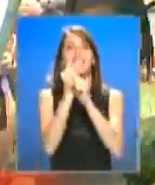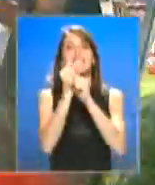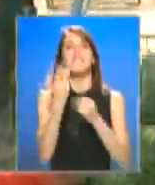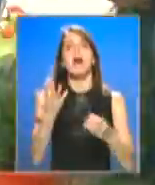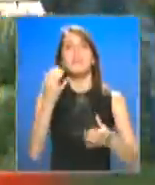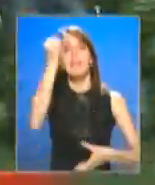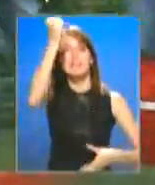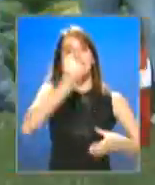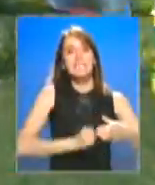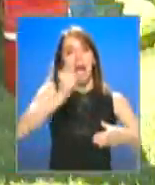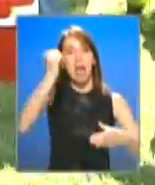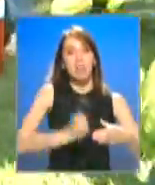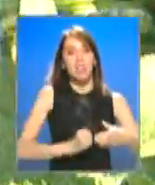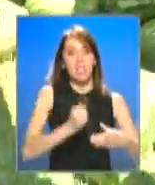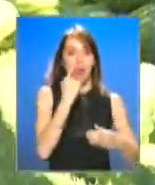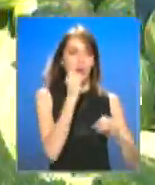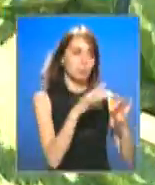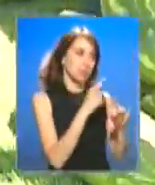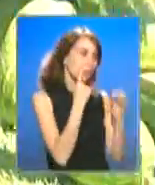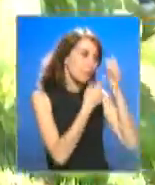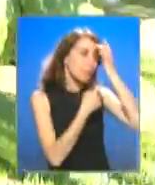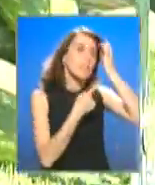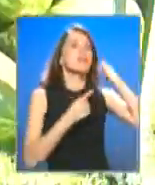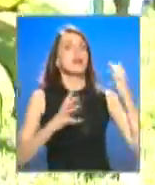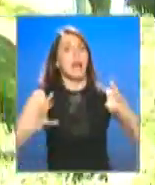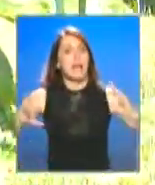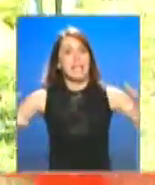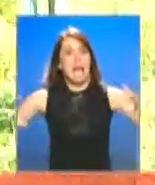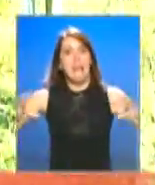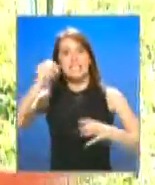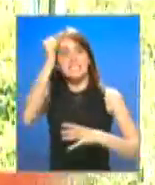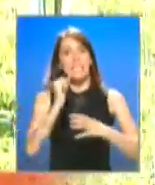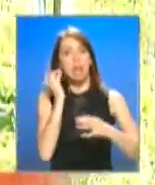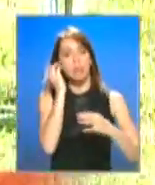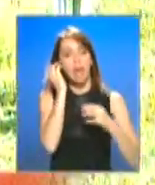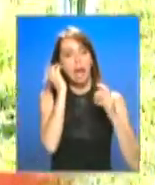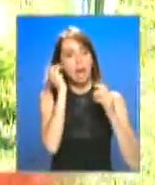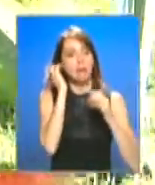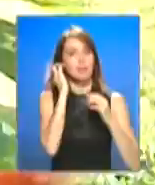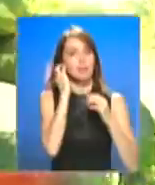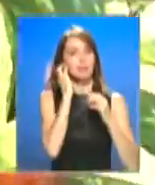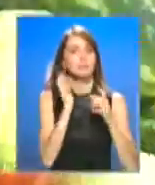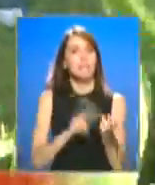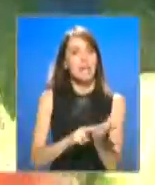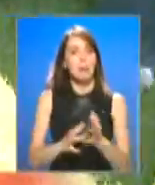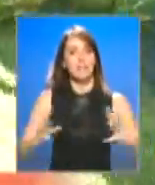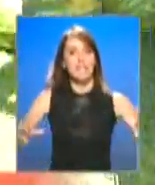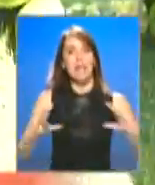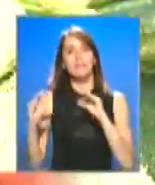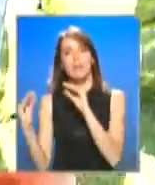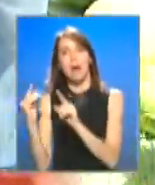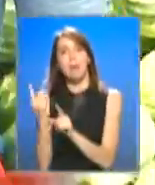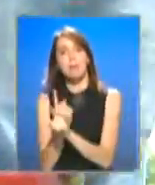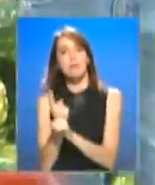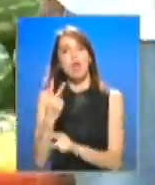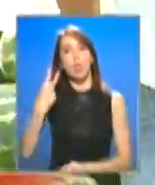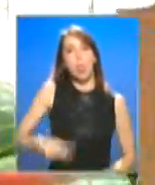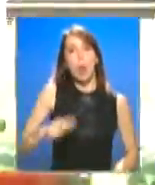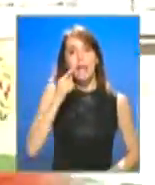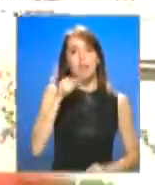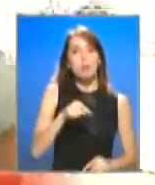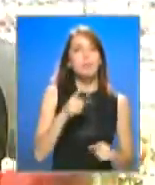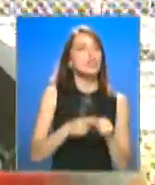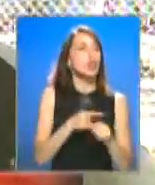De inmediato quiero mostrarles, aquí ustedes pueden ver enormes sandías, son realmente grandes. Vamos a conversar con uno de los dueños de este stand. Caballero, ¿su